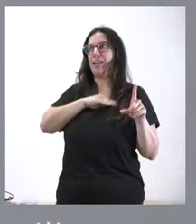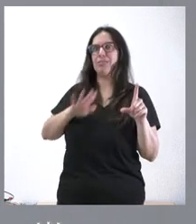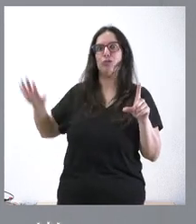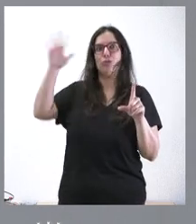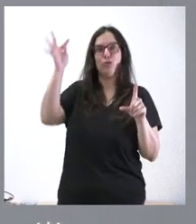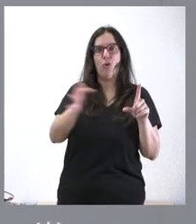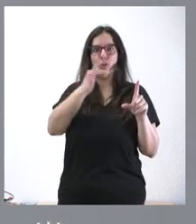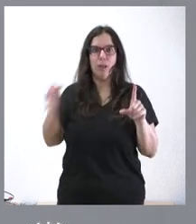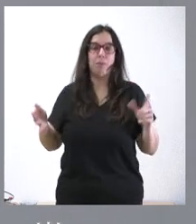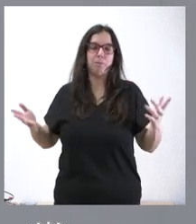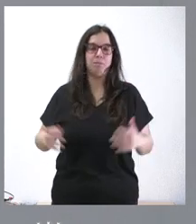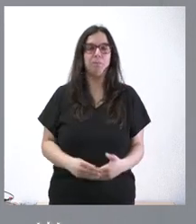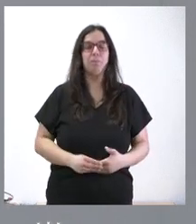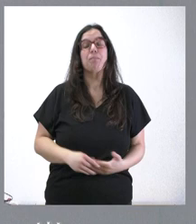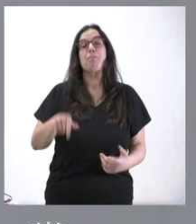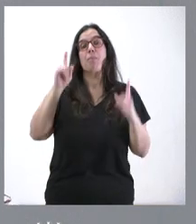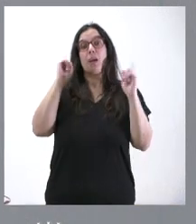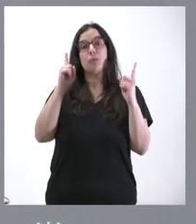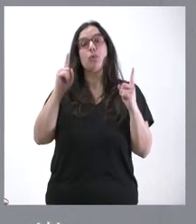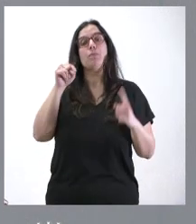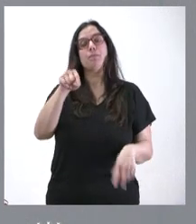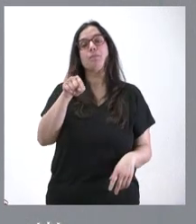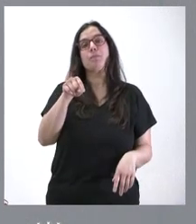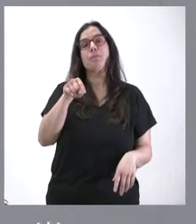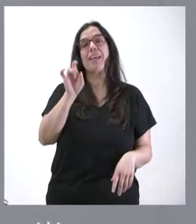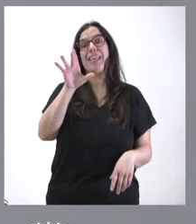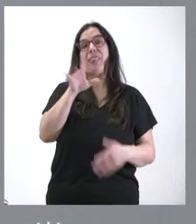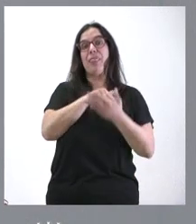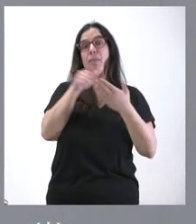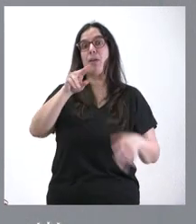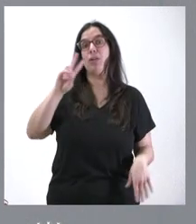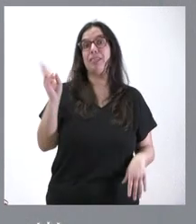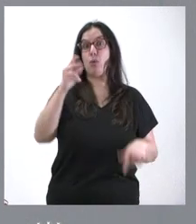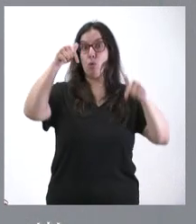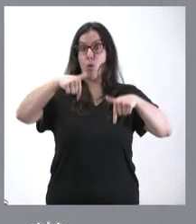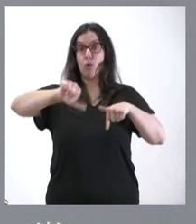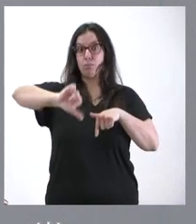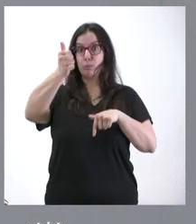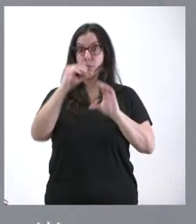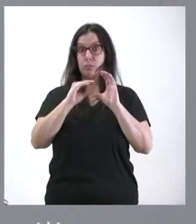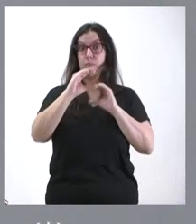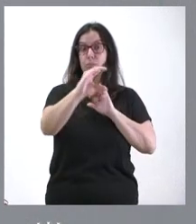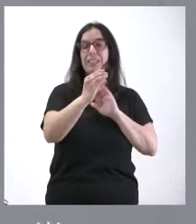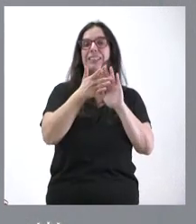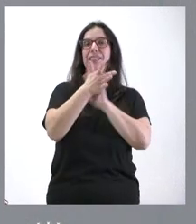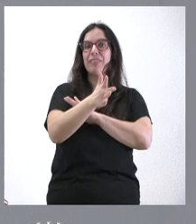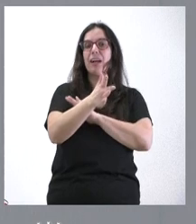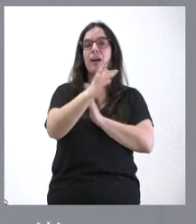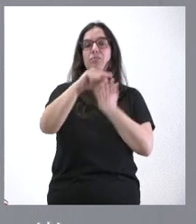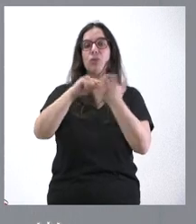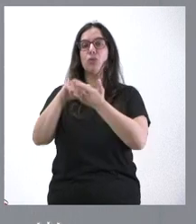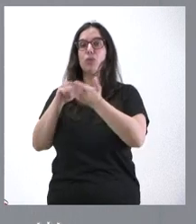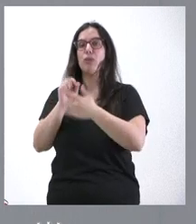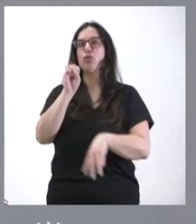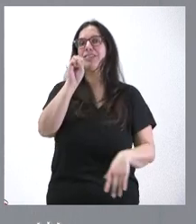la superficie forestal en este caso estos 15 millones de euros supone 13 contratos